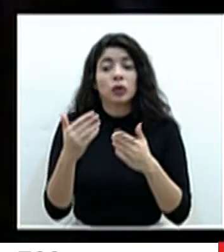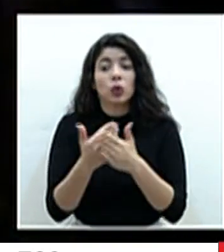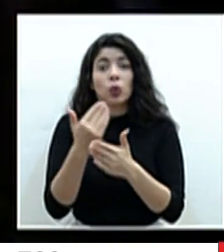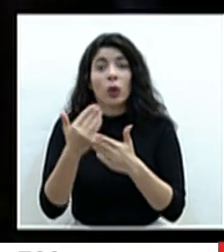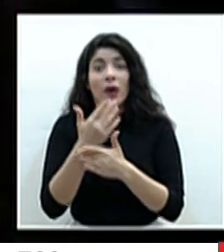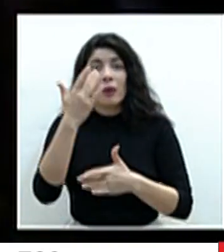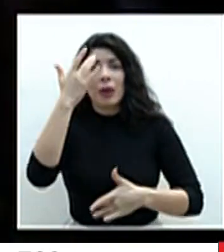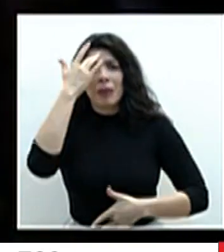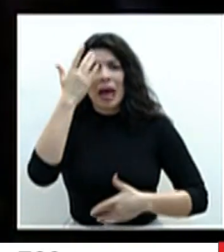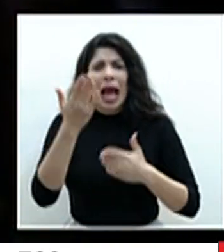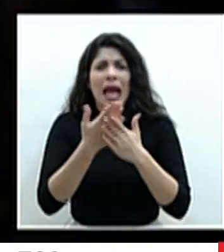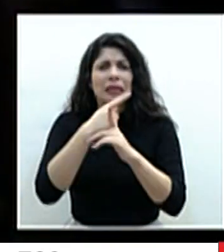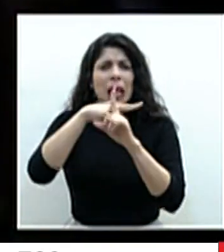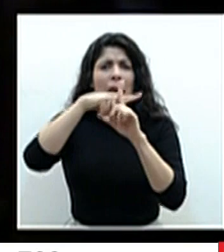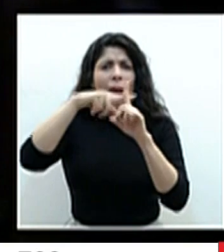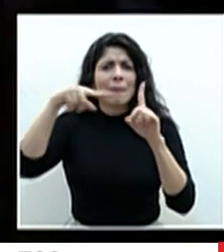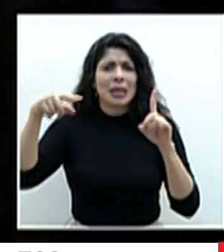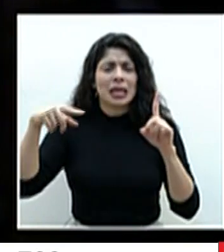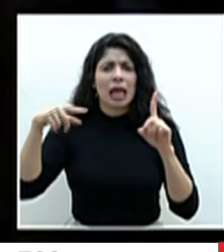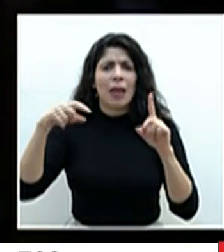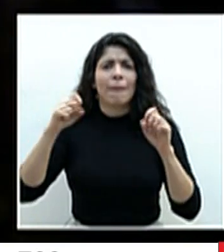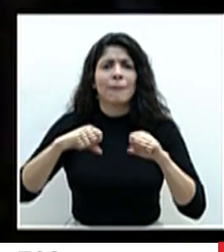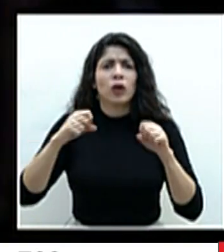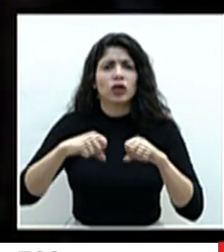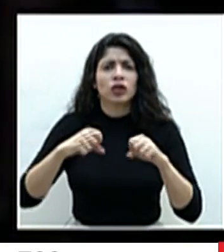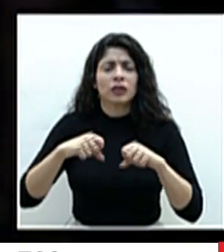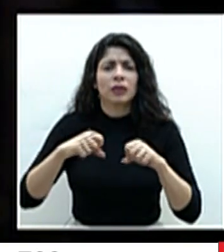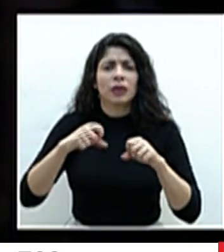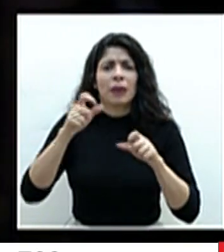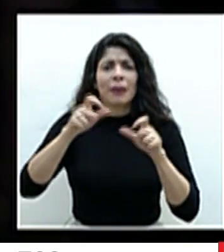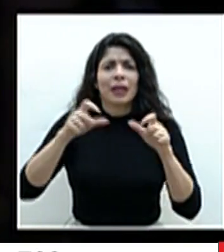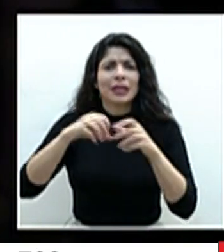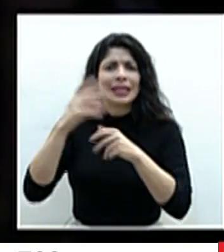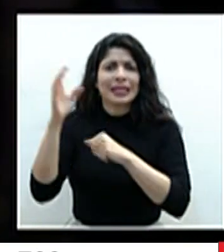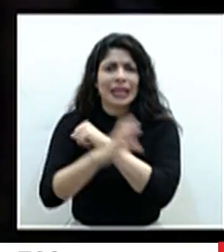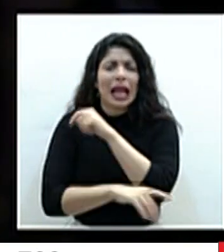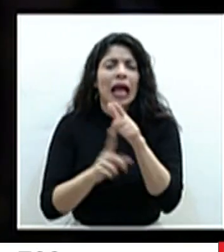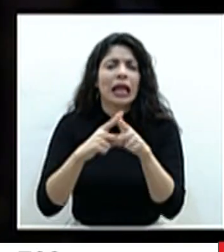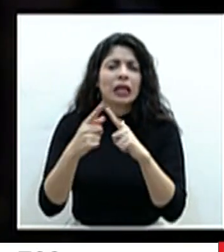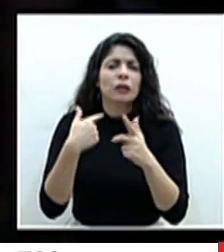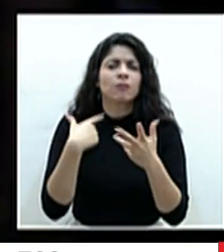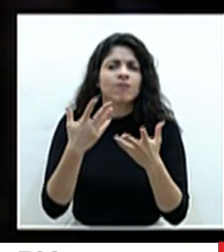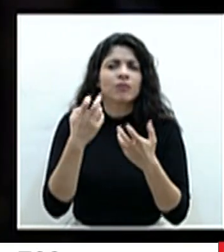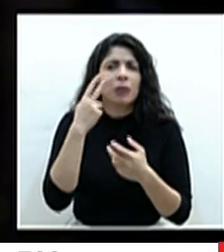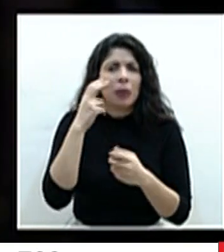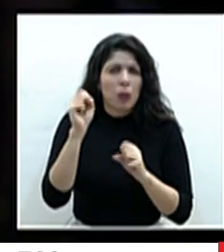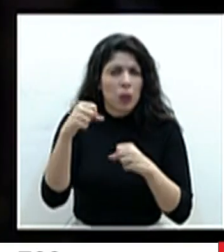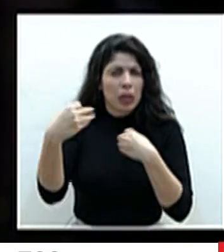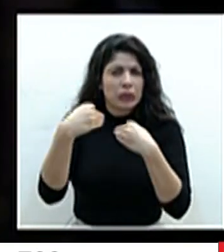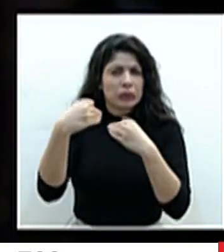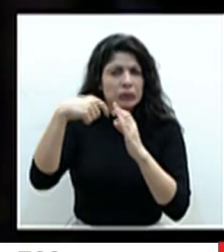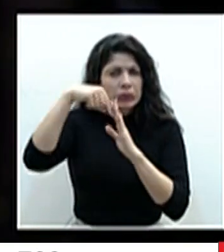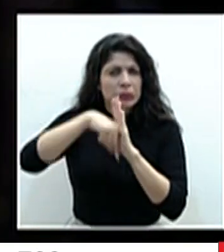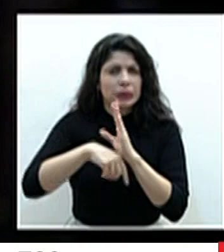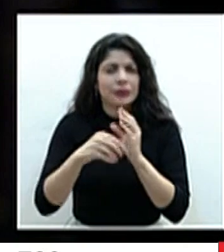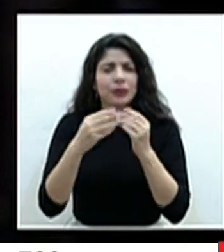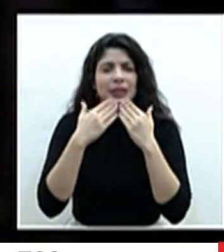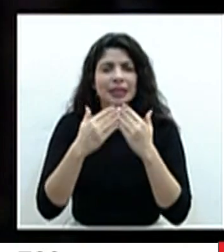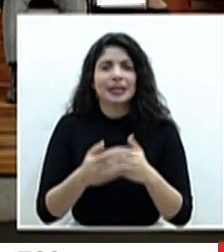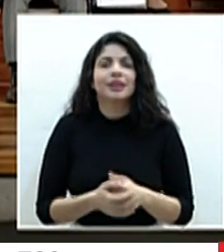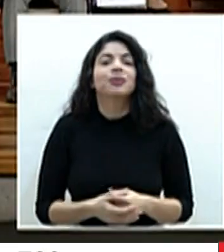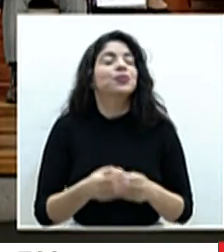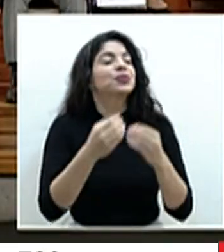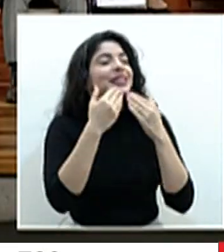casos, cerca de la mitad, un poco de la mitad, podrían ser personas extranjeras. Entonces quería ver si podía puntualizar en ese punto. Muchas gracias.